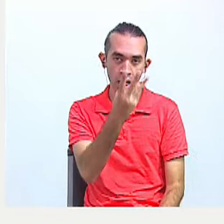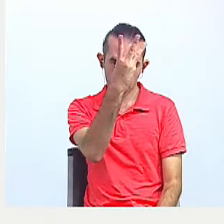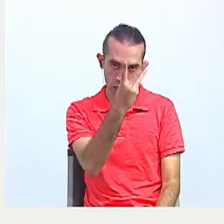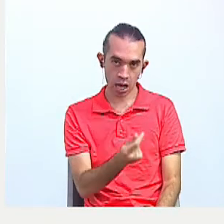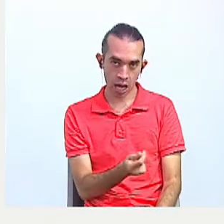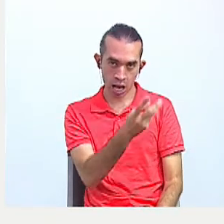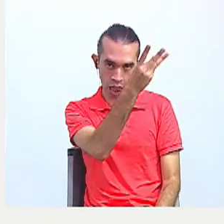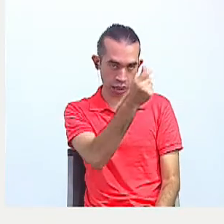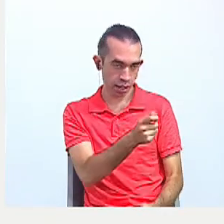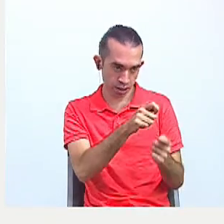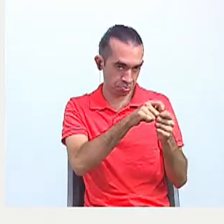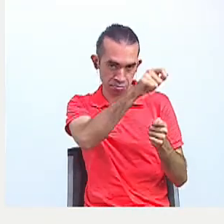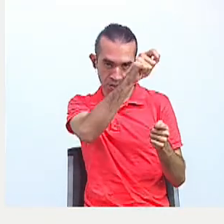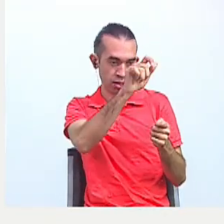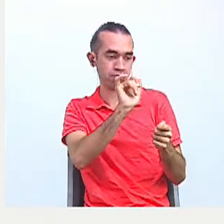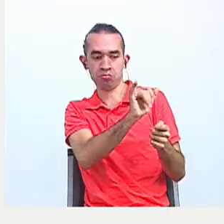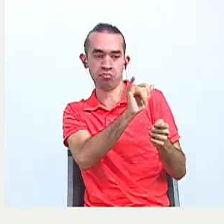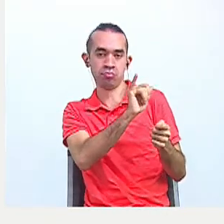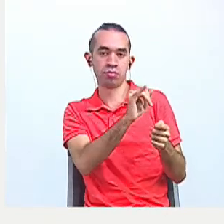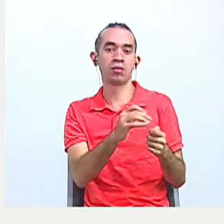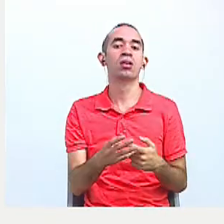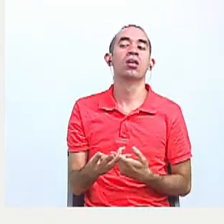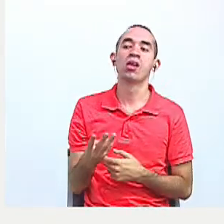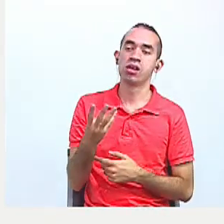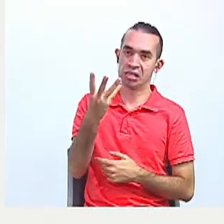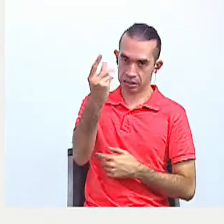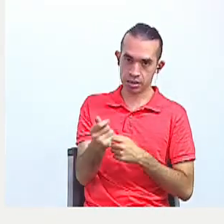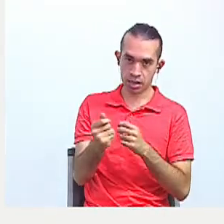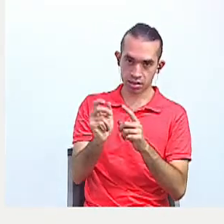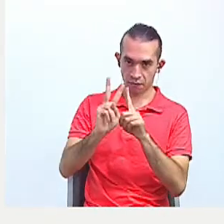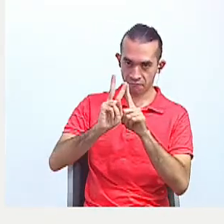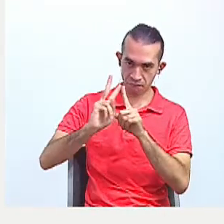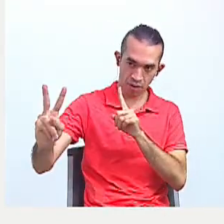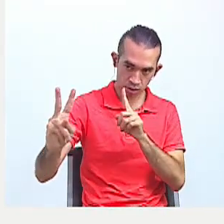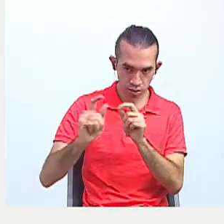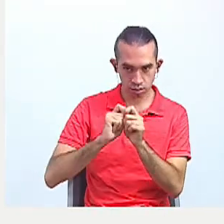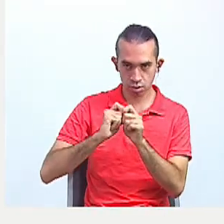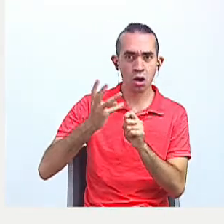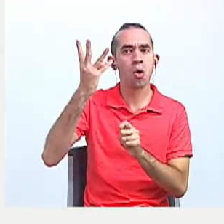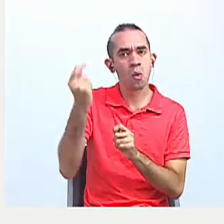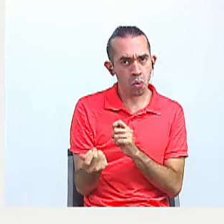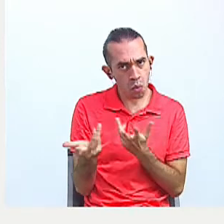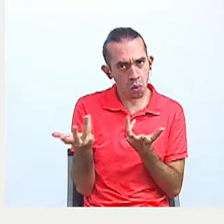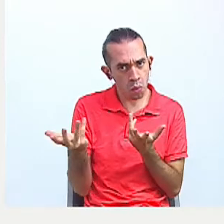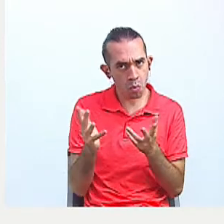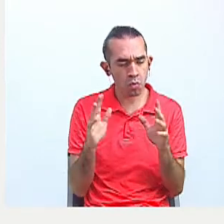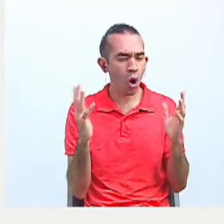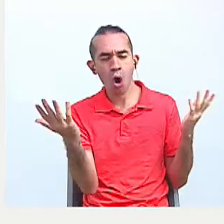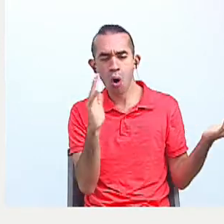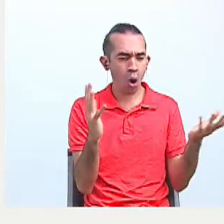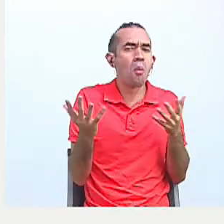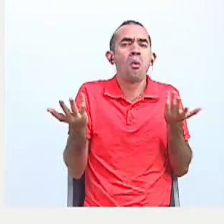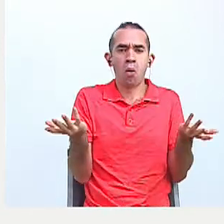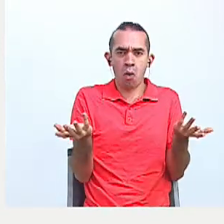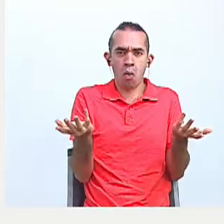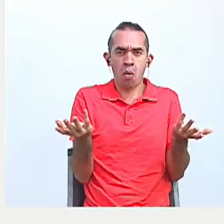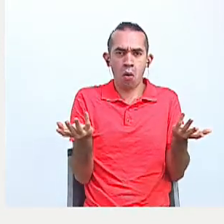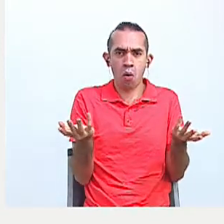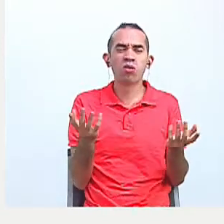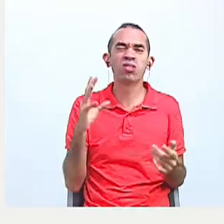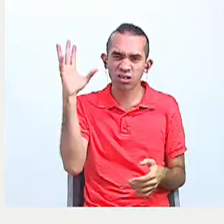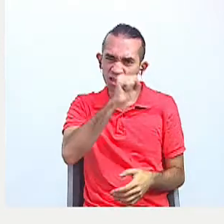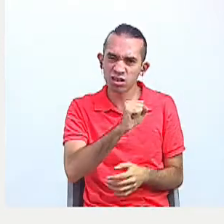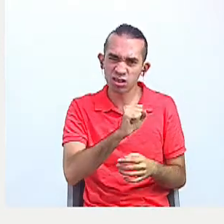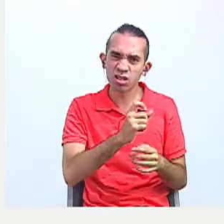diferenciar las cantidades escalares de las cantidades vectoriales? Muy bien. ¿Han escuchado hablar